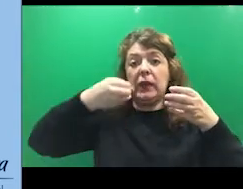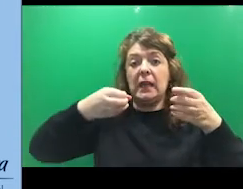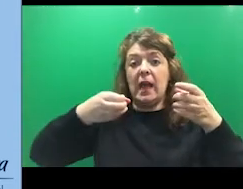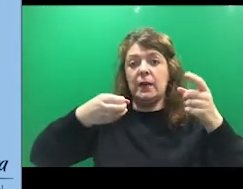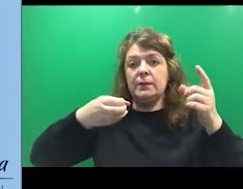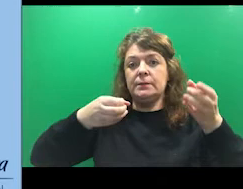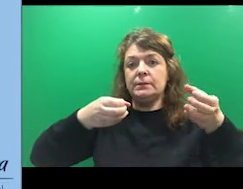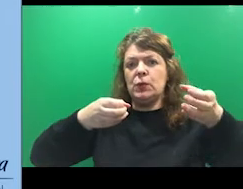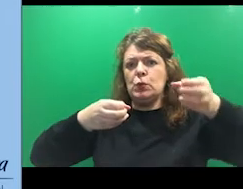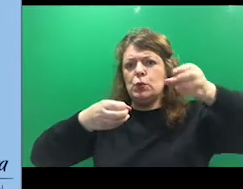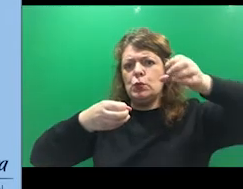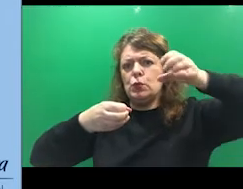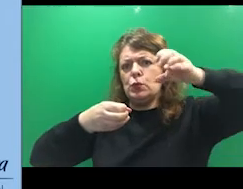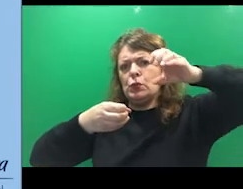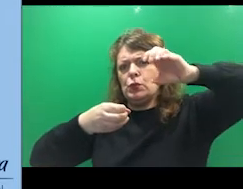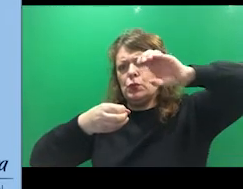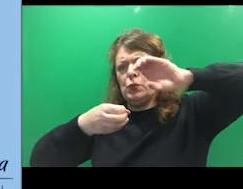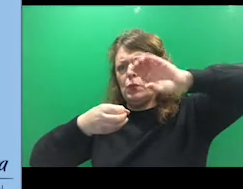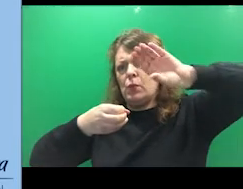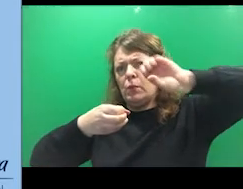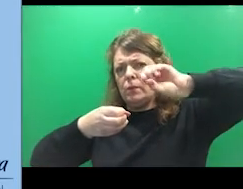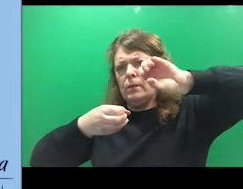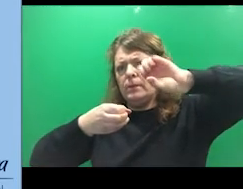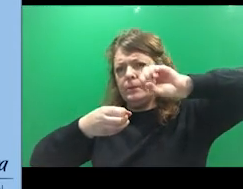echamos vinagre en la botella.